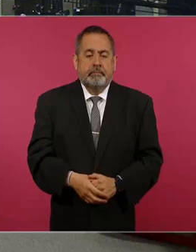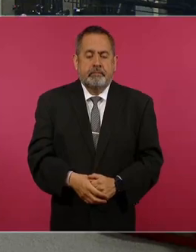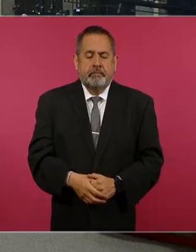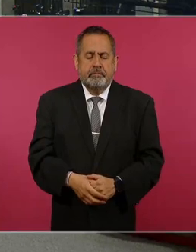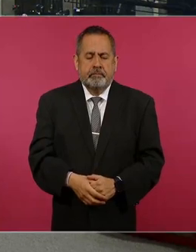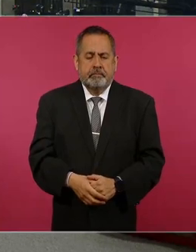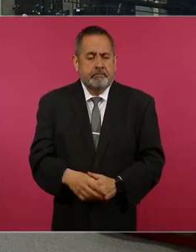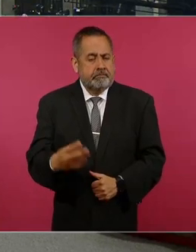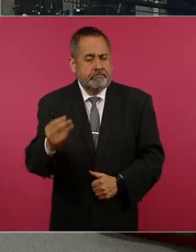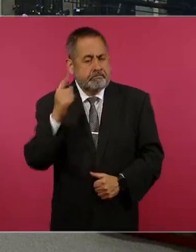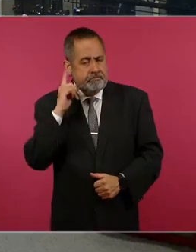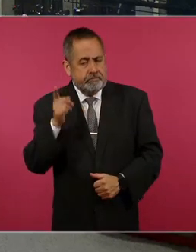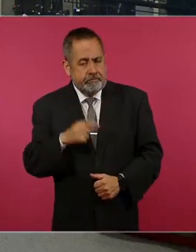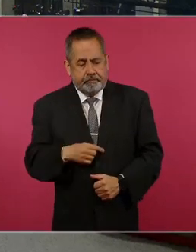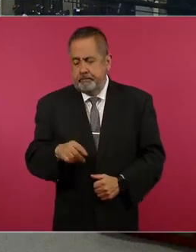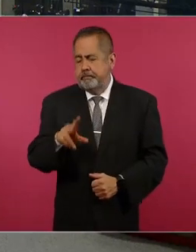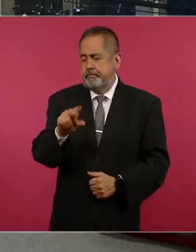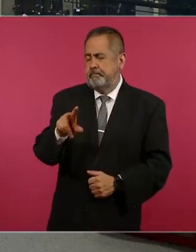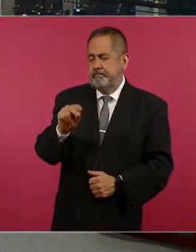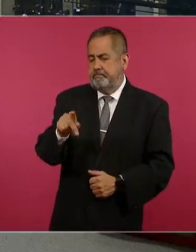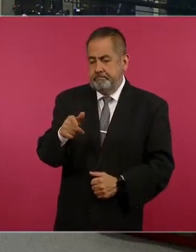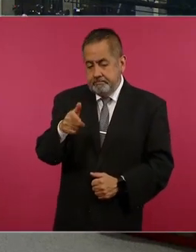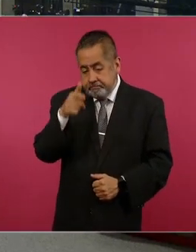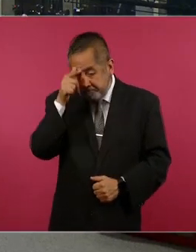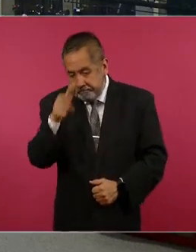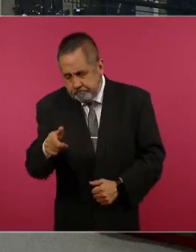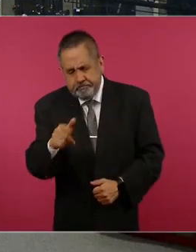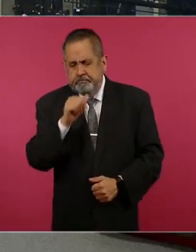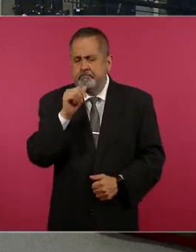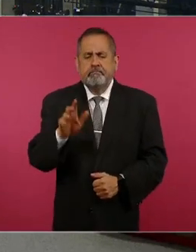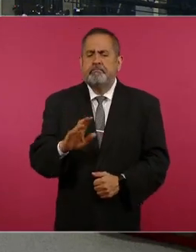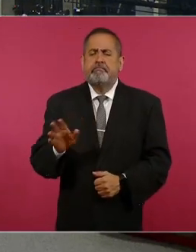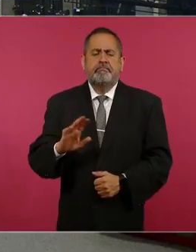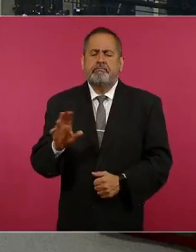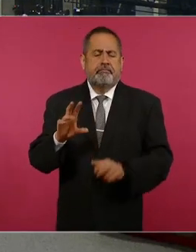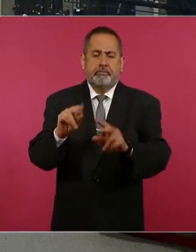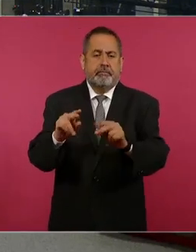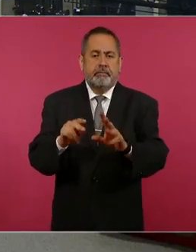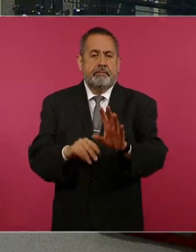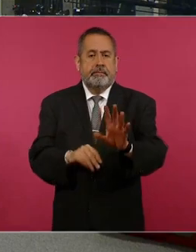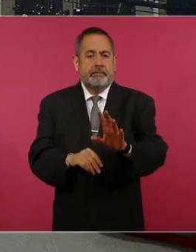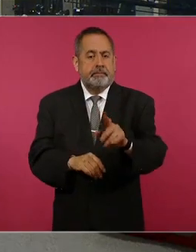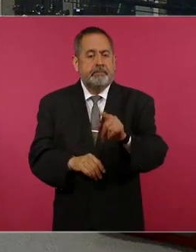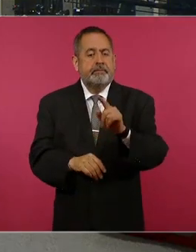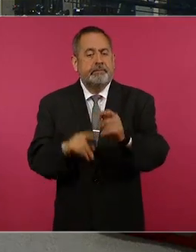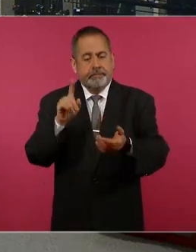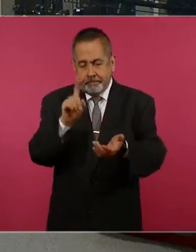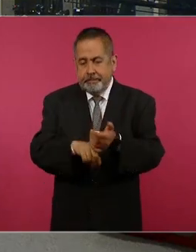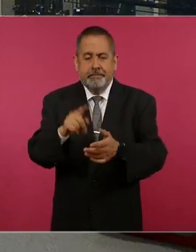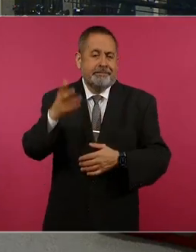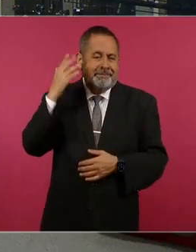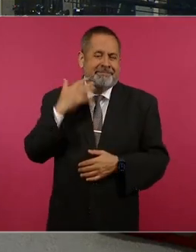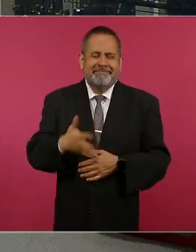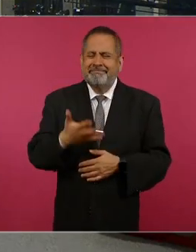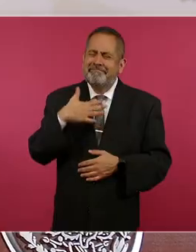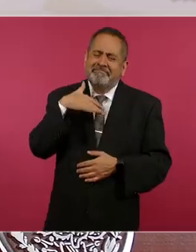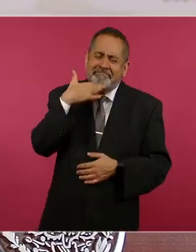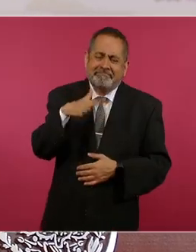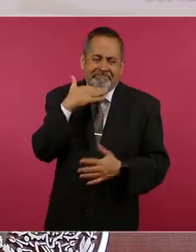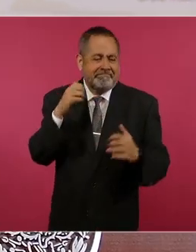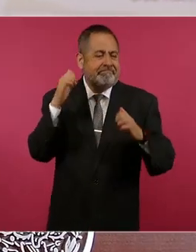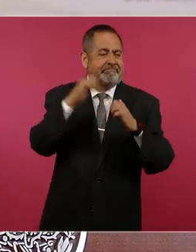No, no hemos encontrado nada de eso, no, lo que había era mucha corrupción,